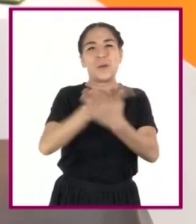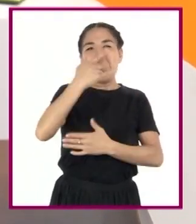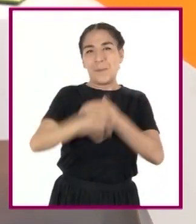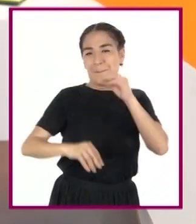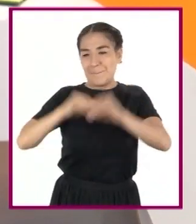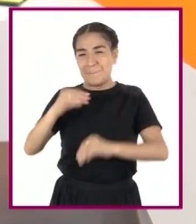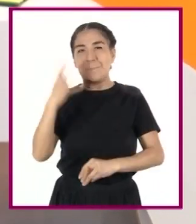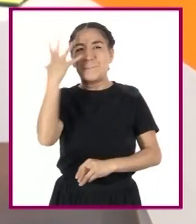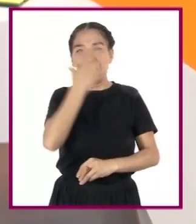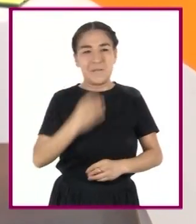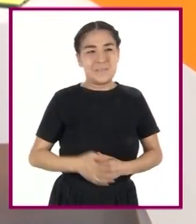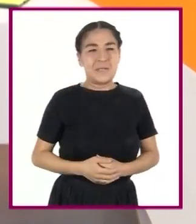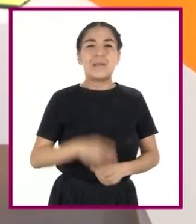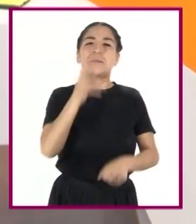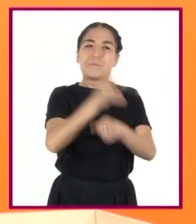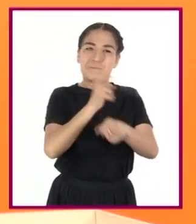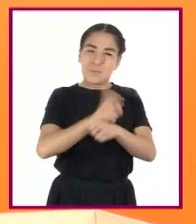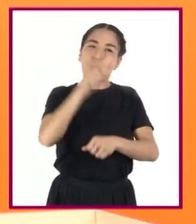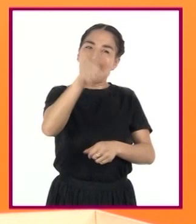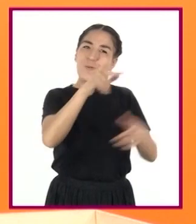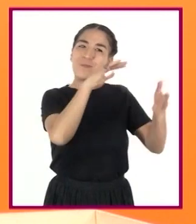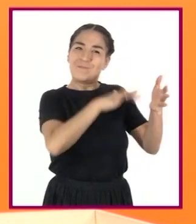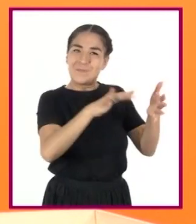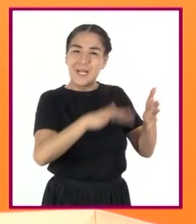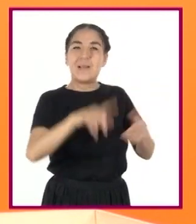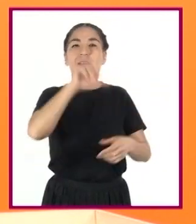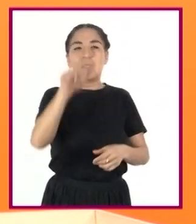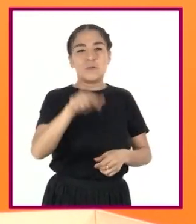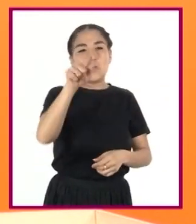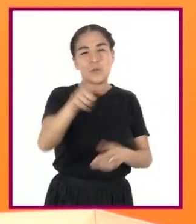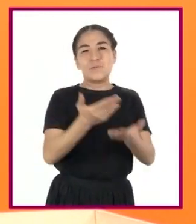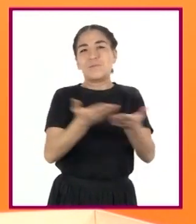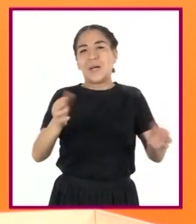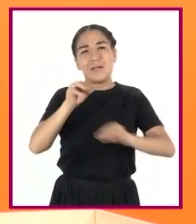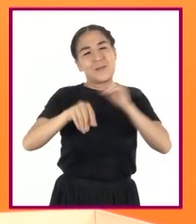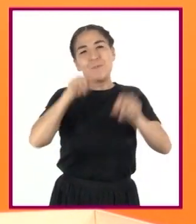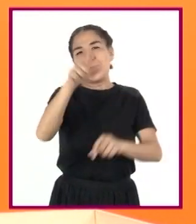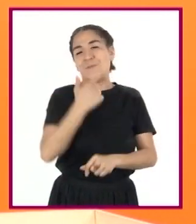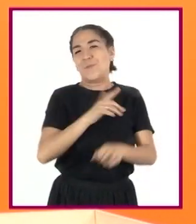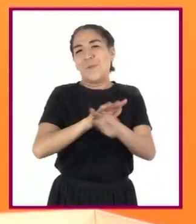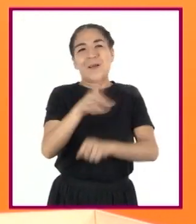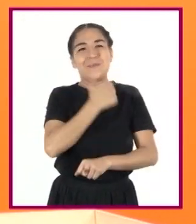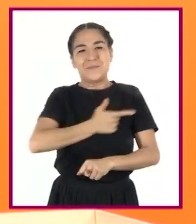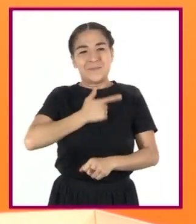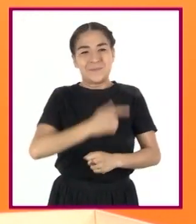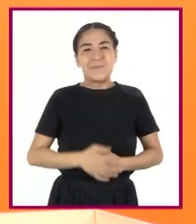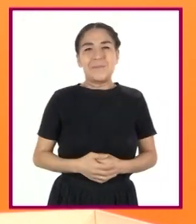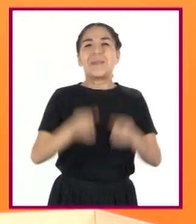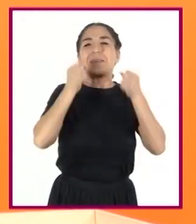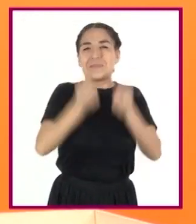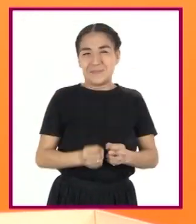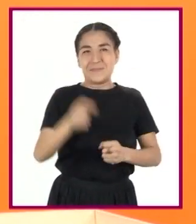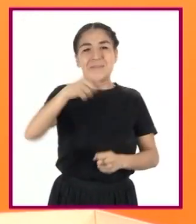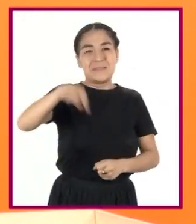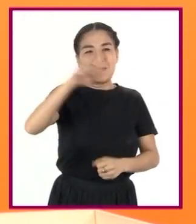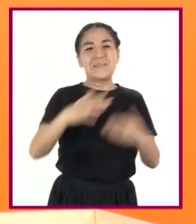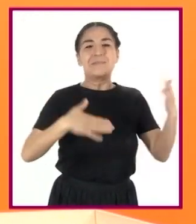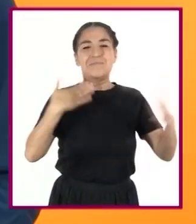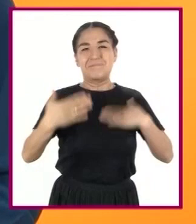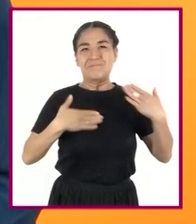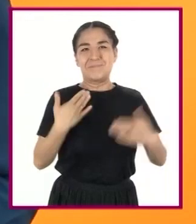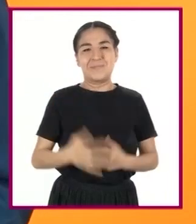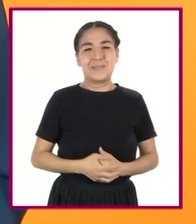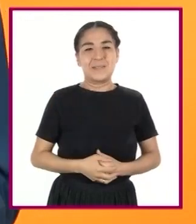su clase. Les invitamos a leerlo y realizar las maquetas de su agrado. Estoy segura que se